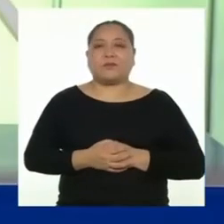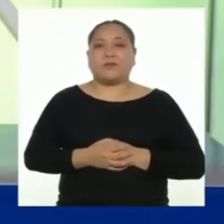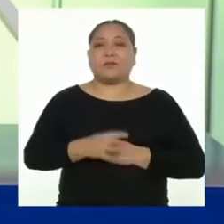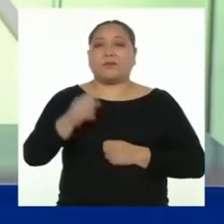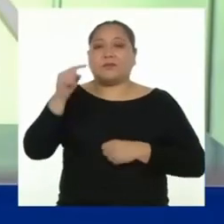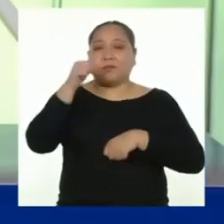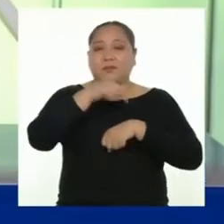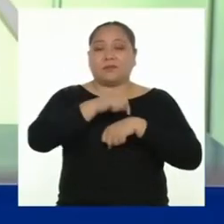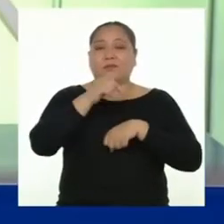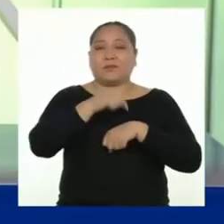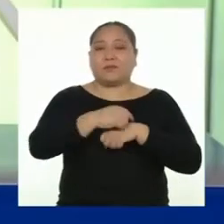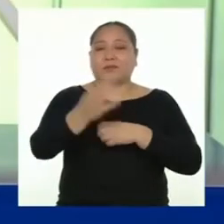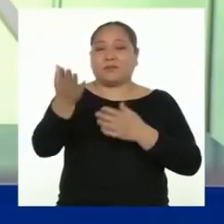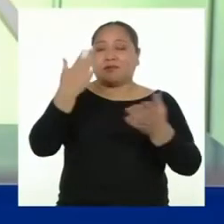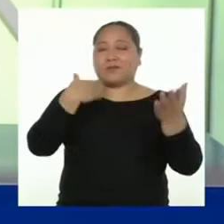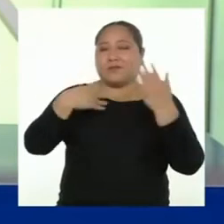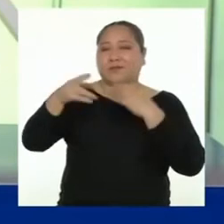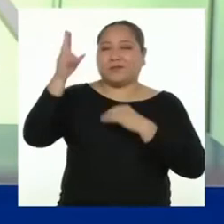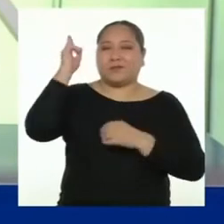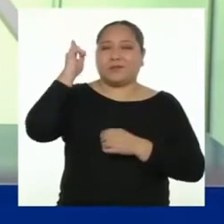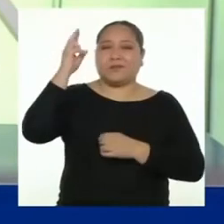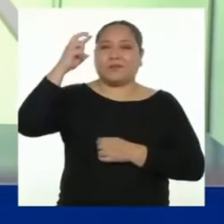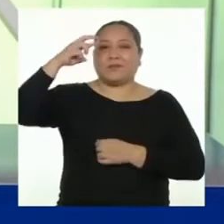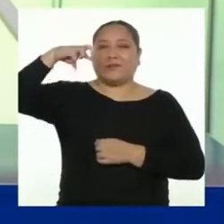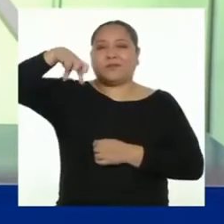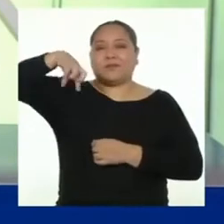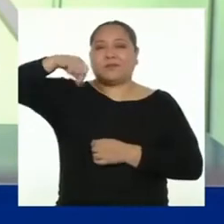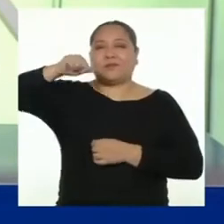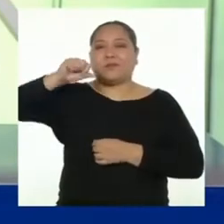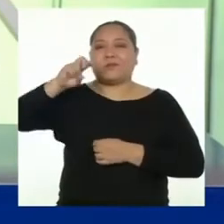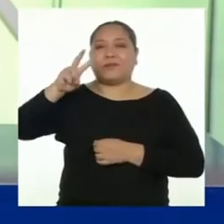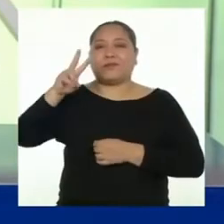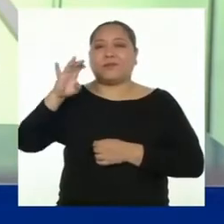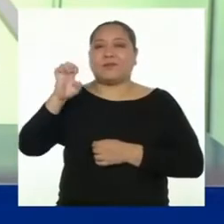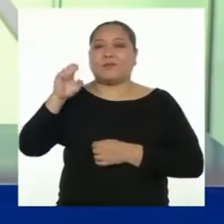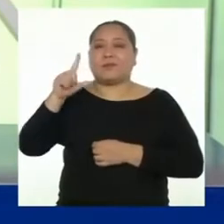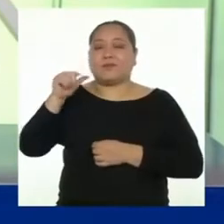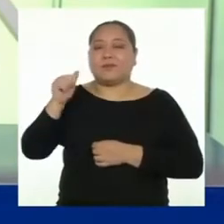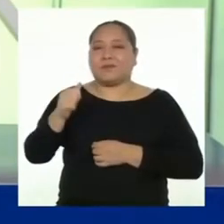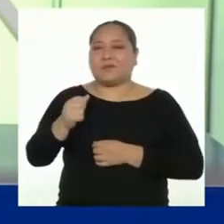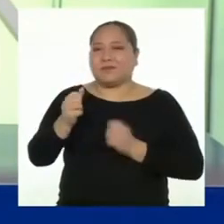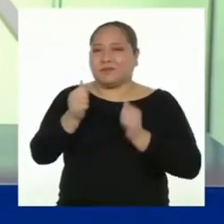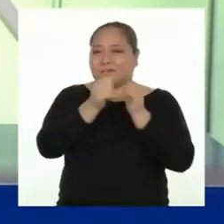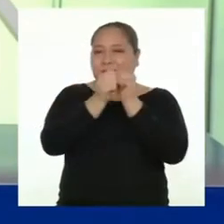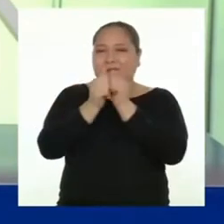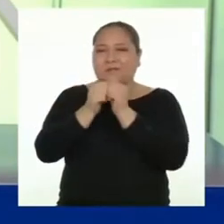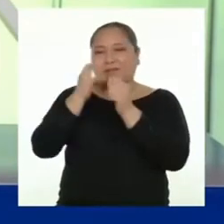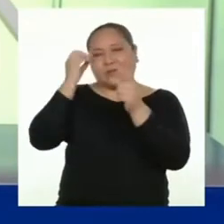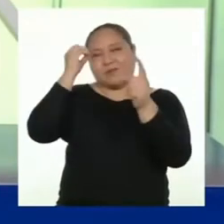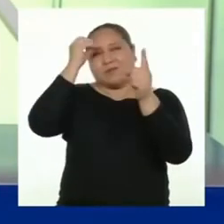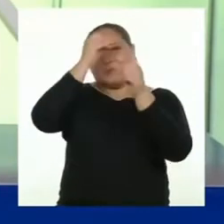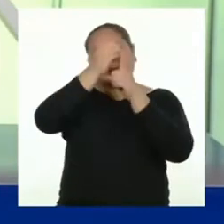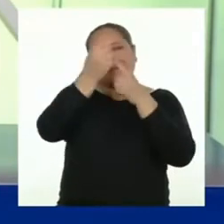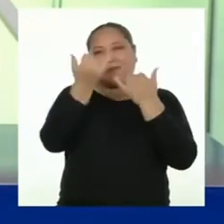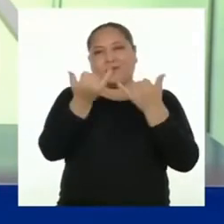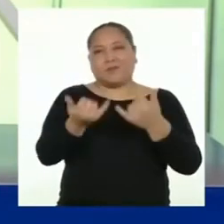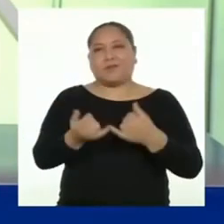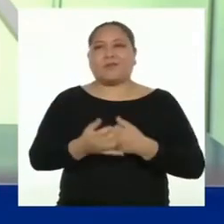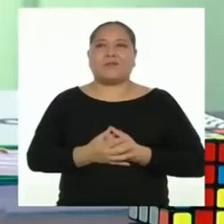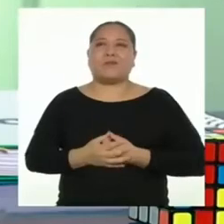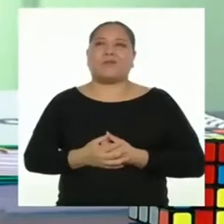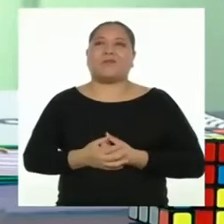Es momento de llamar a la profesora Pamela para que nos acompañe a lograr el reto de hoy.